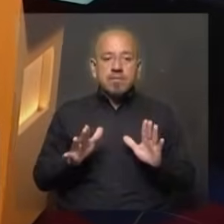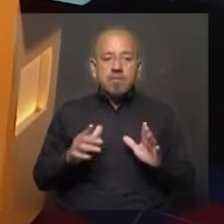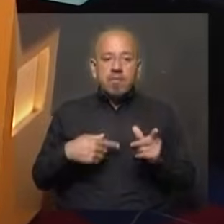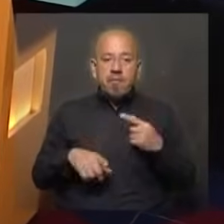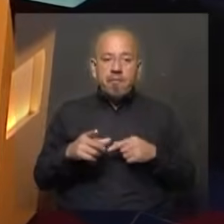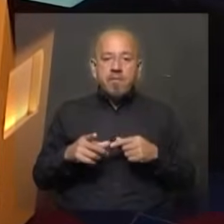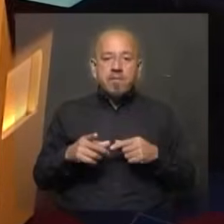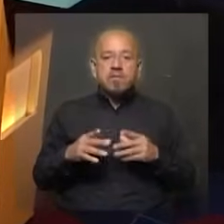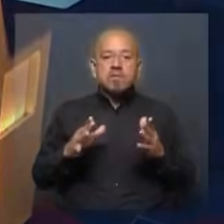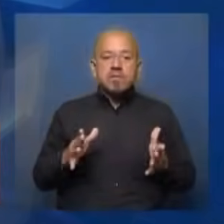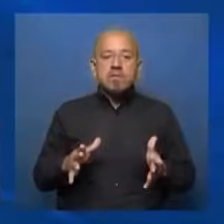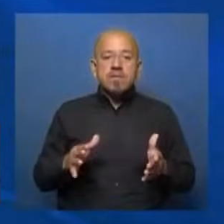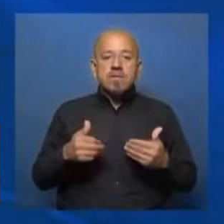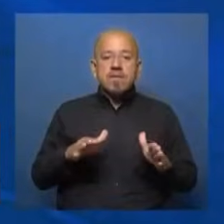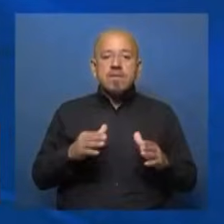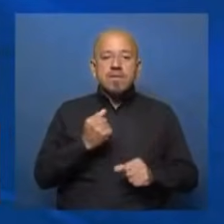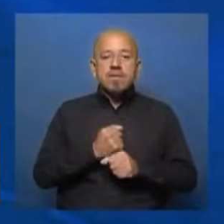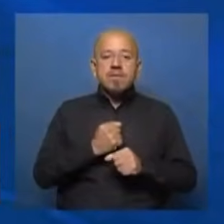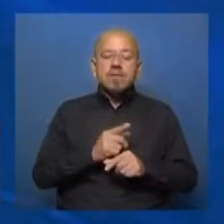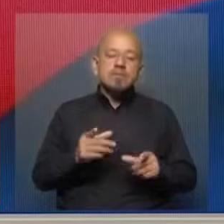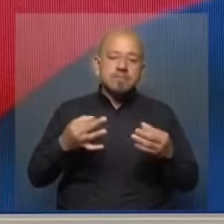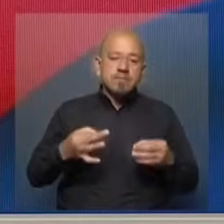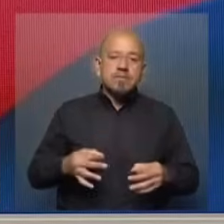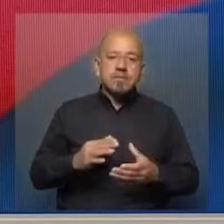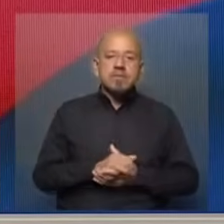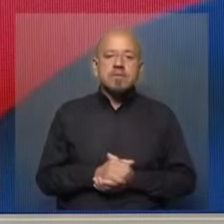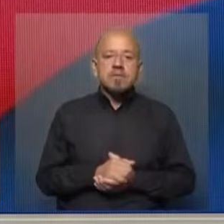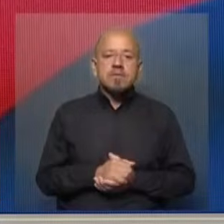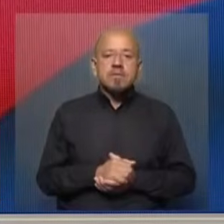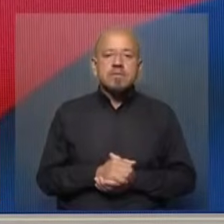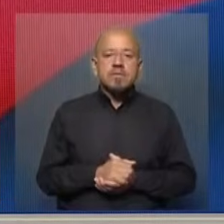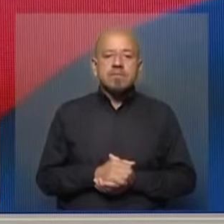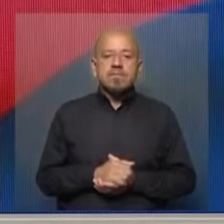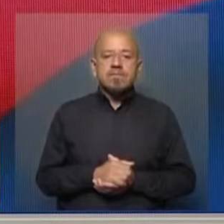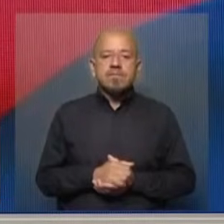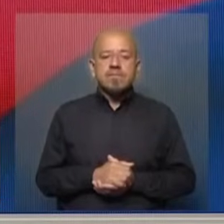intenciones de nada, para laburar tranquilos, pongámosle. No.